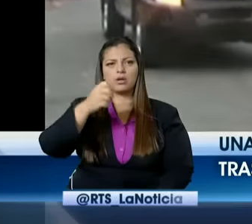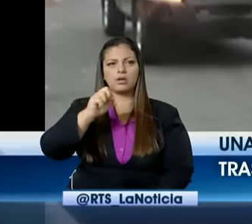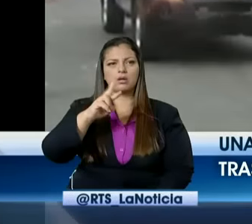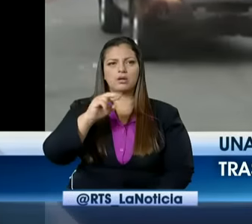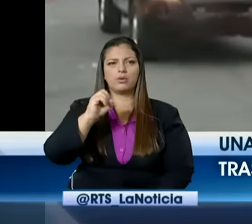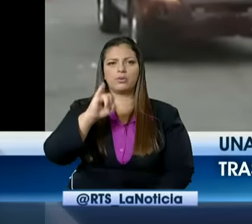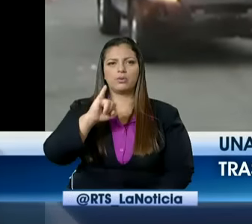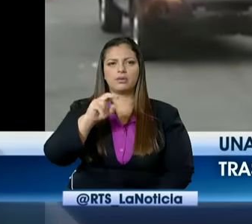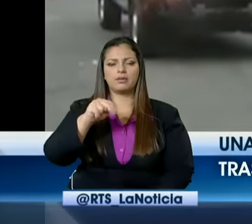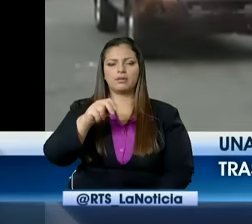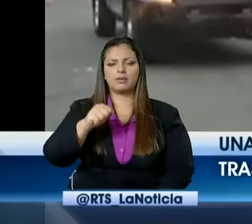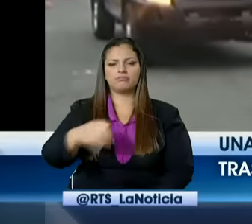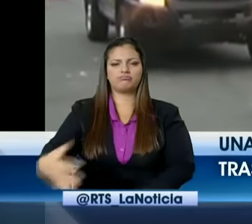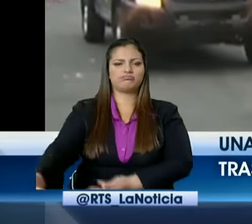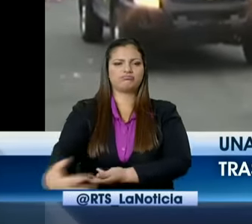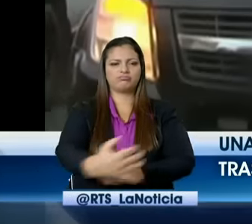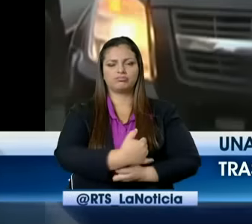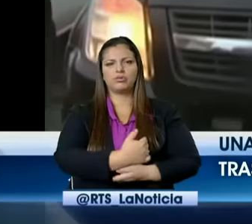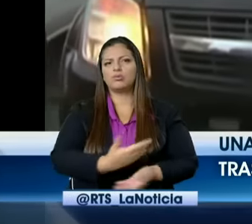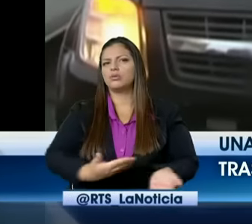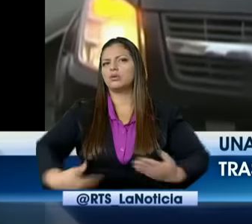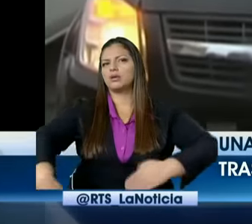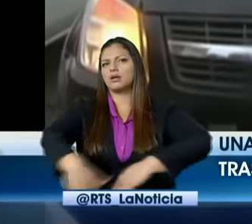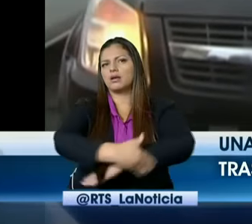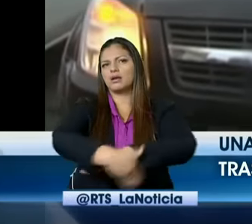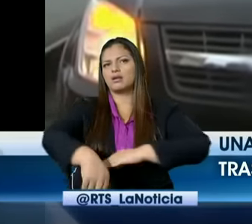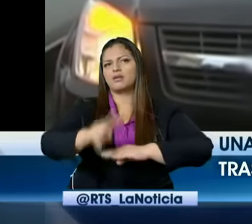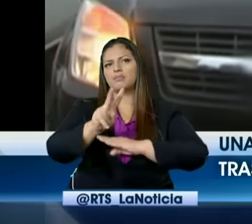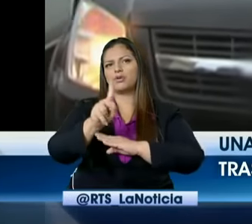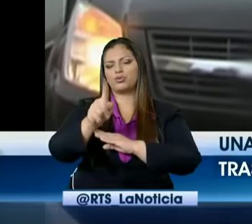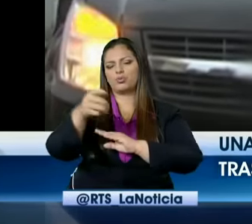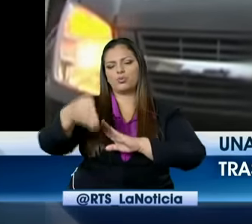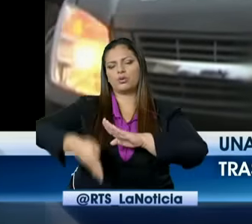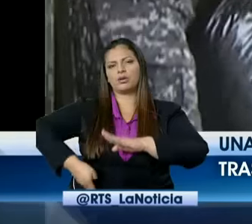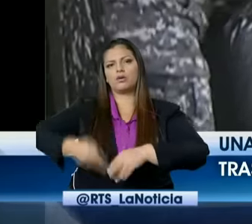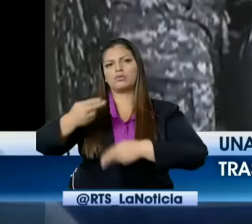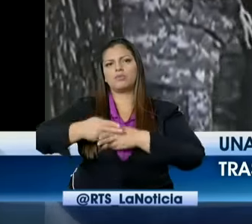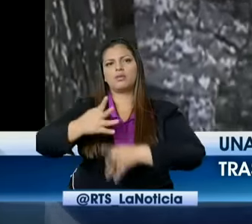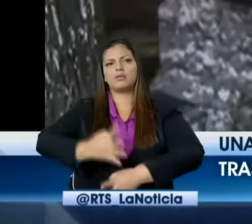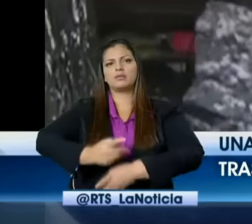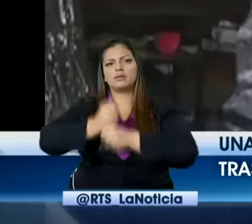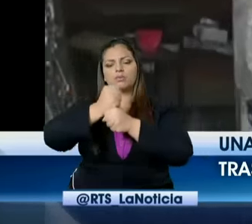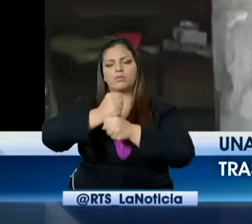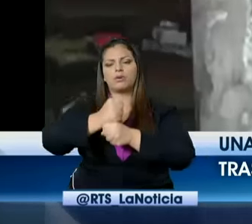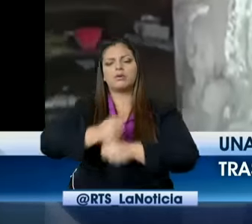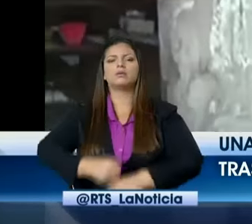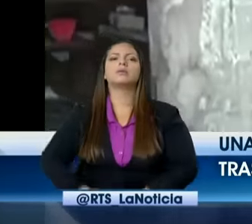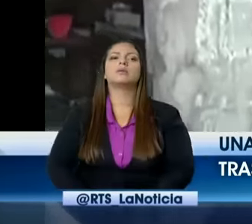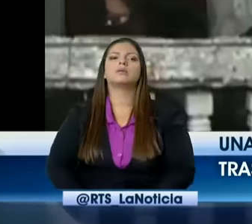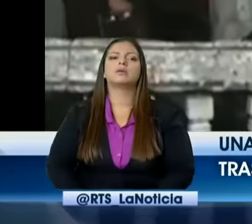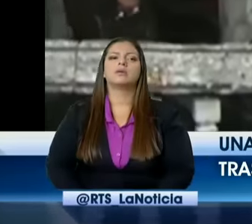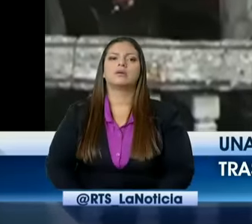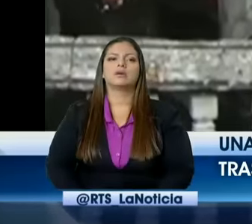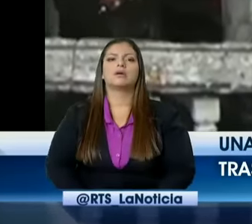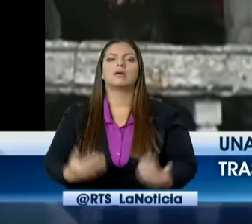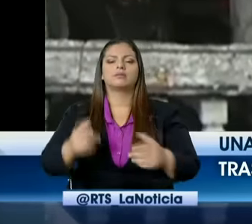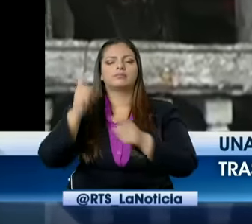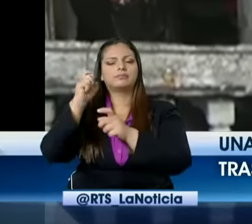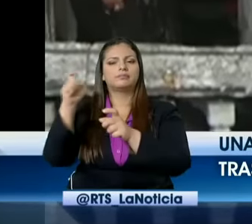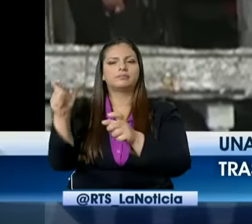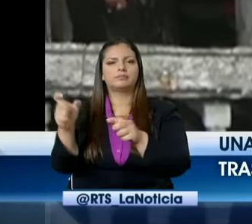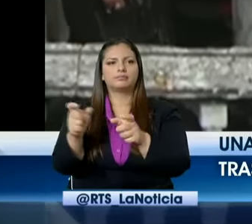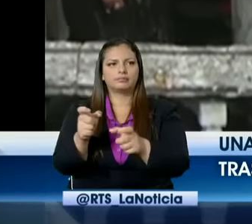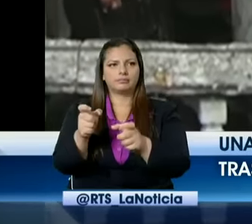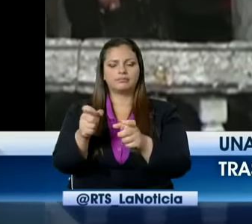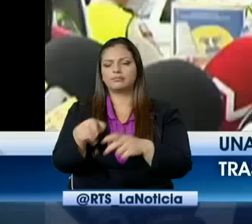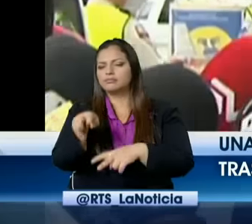Todo eso se llevó a cabo en las calles 21 y Francisco Segura. Fiscalía llegó al sitio en donde verificó la evidencia y tomó el